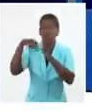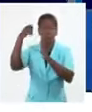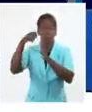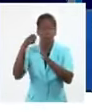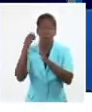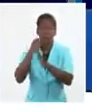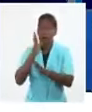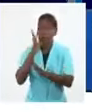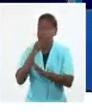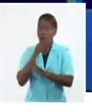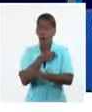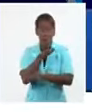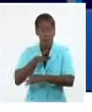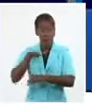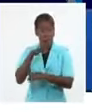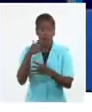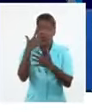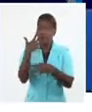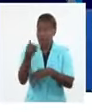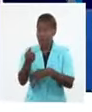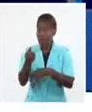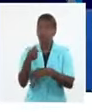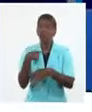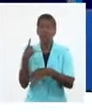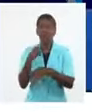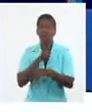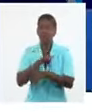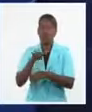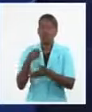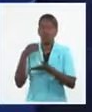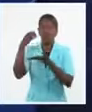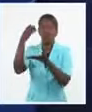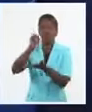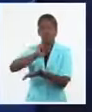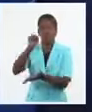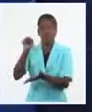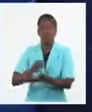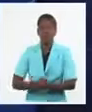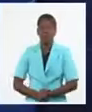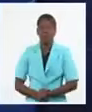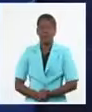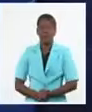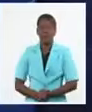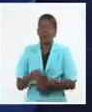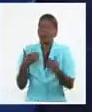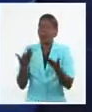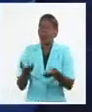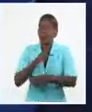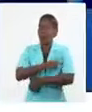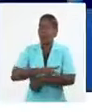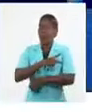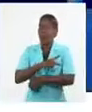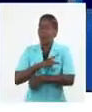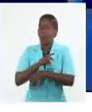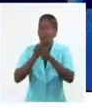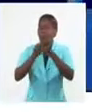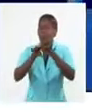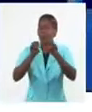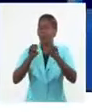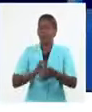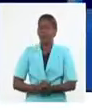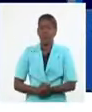para el público, de manera de que el festival cierre un poco con lo mejor, ¿no? Claro que sí. ¿Y los países más representados este año? El país más representado es